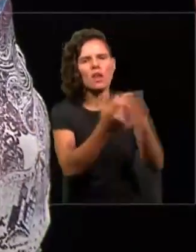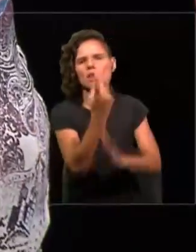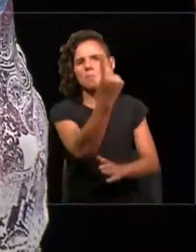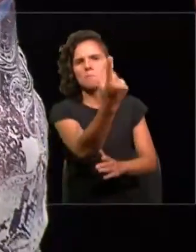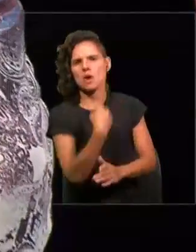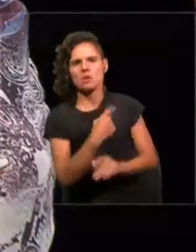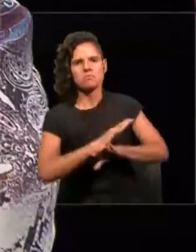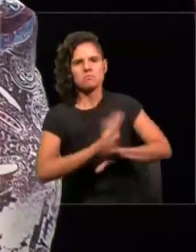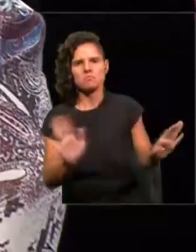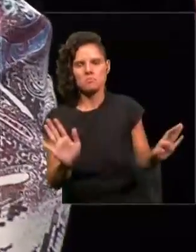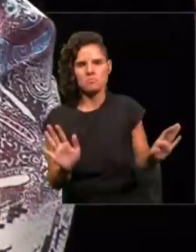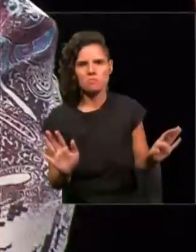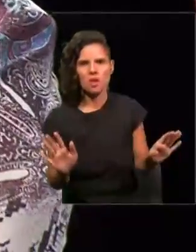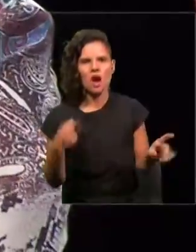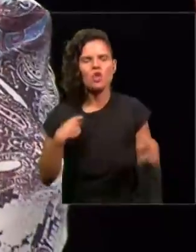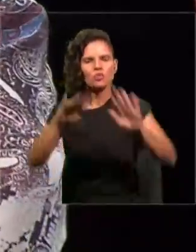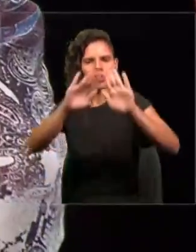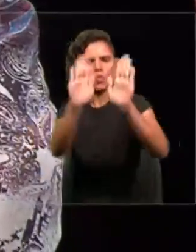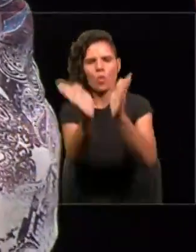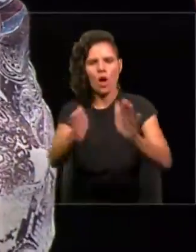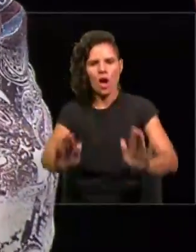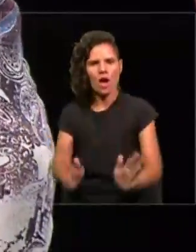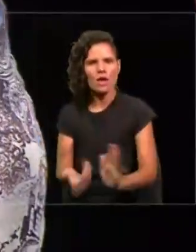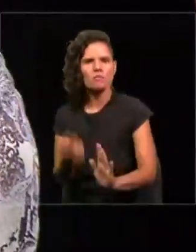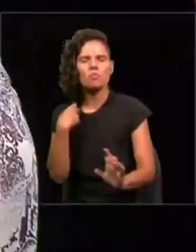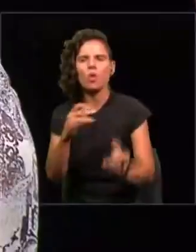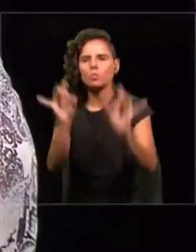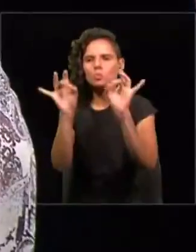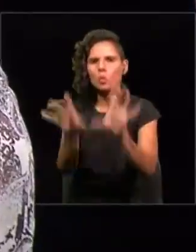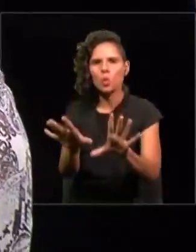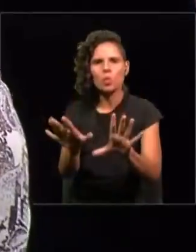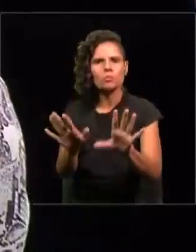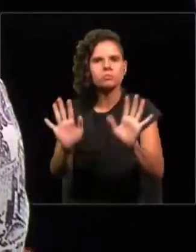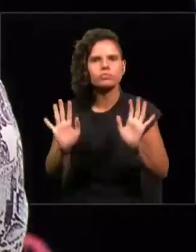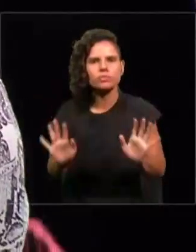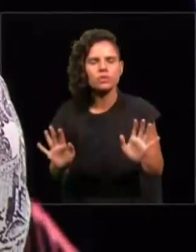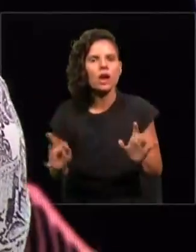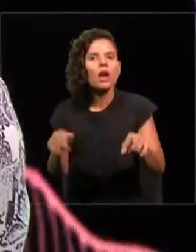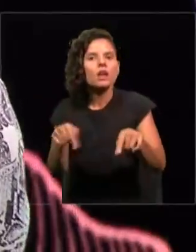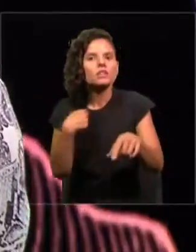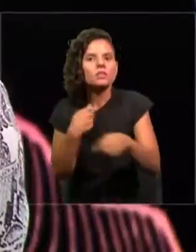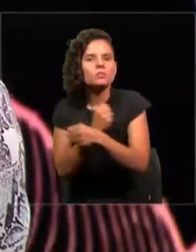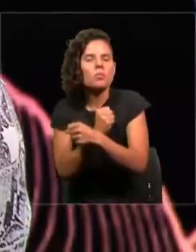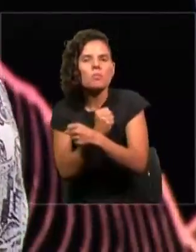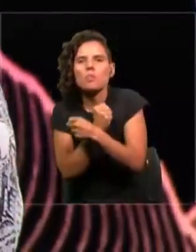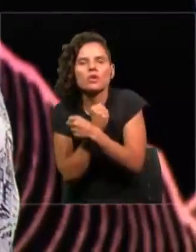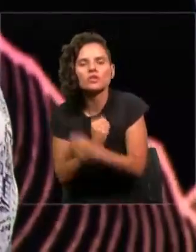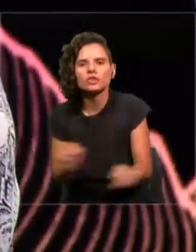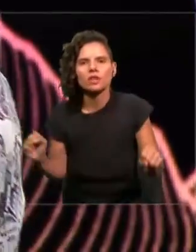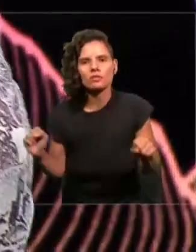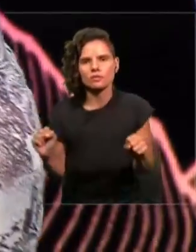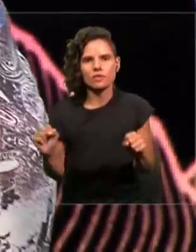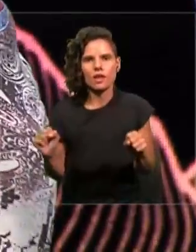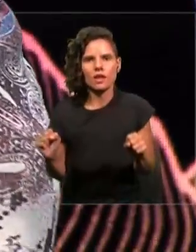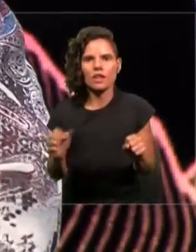inexorable. Anatómicamente nos constituíamos de tal manera que era imposible